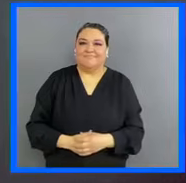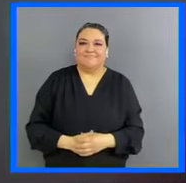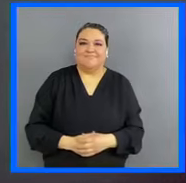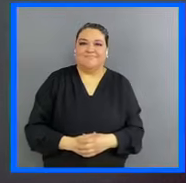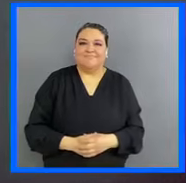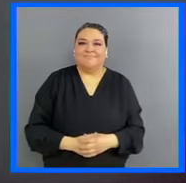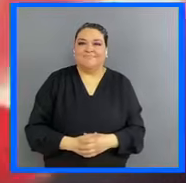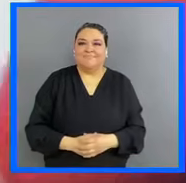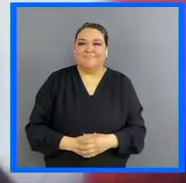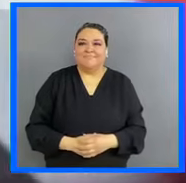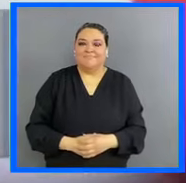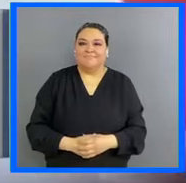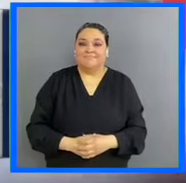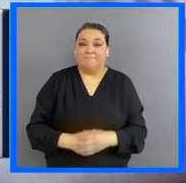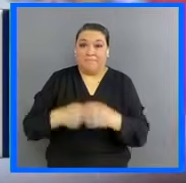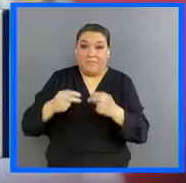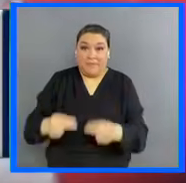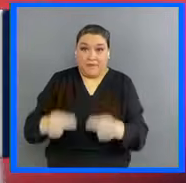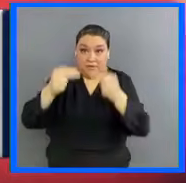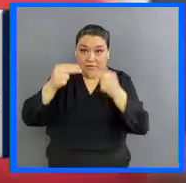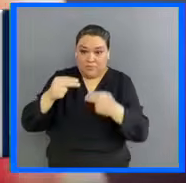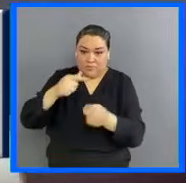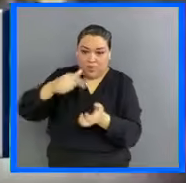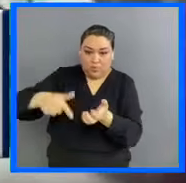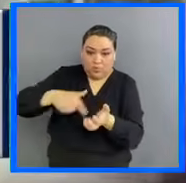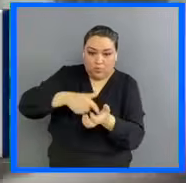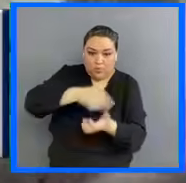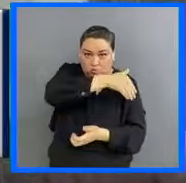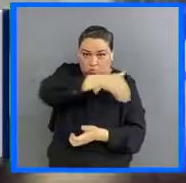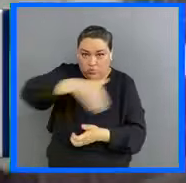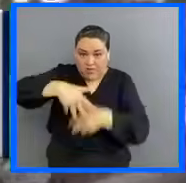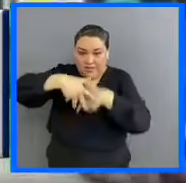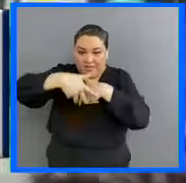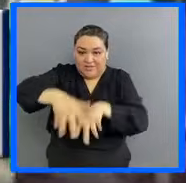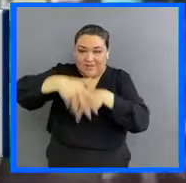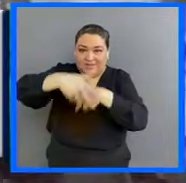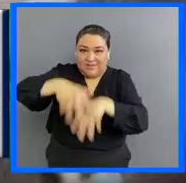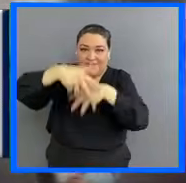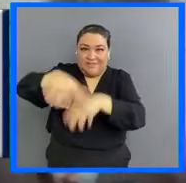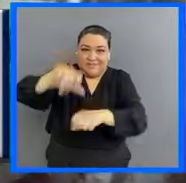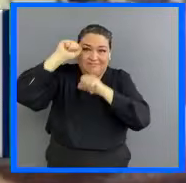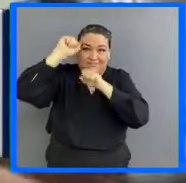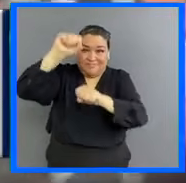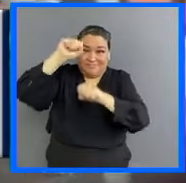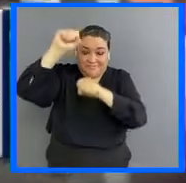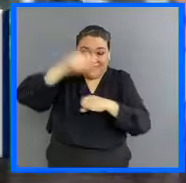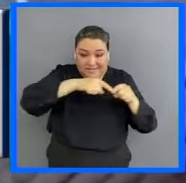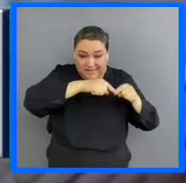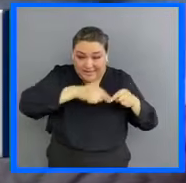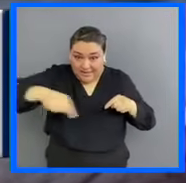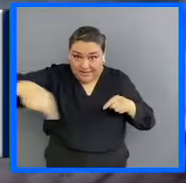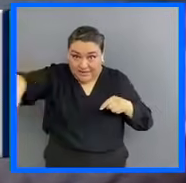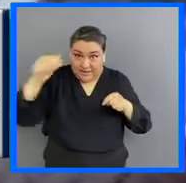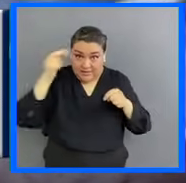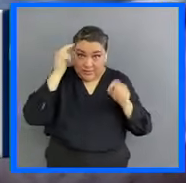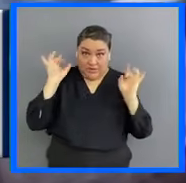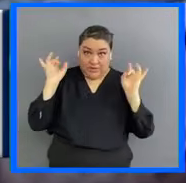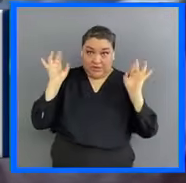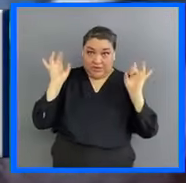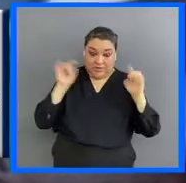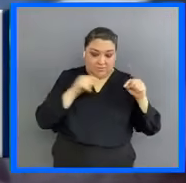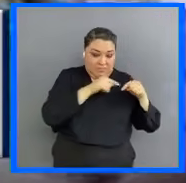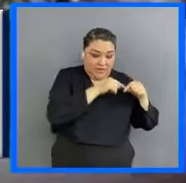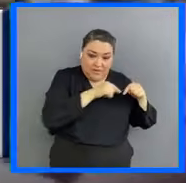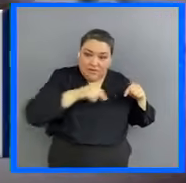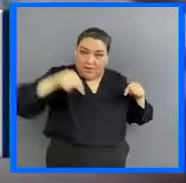Los negocios que se ubican en la ruta de las manifestaciones masivas en la capital del país, que va desde el Ángel de la Independencia al Zócalo capitalino,